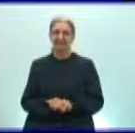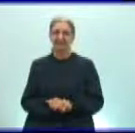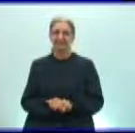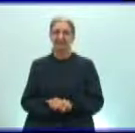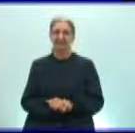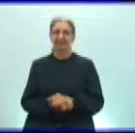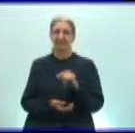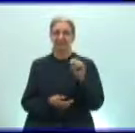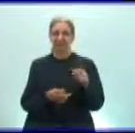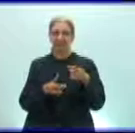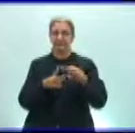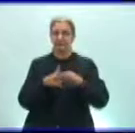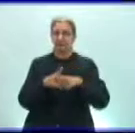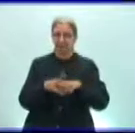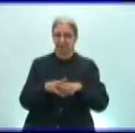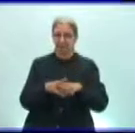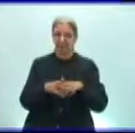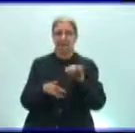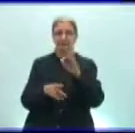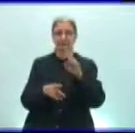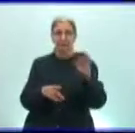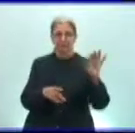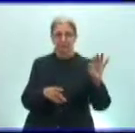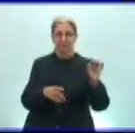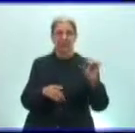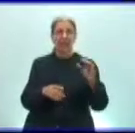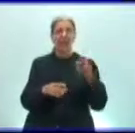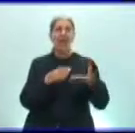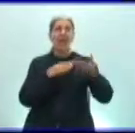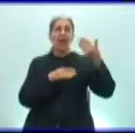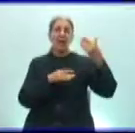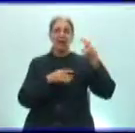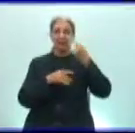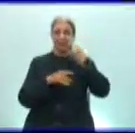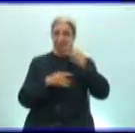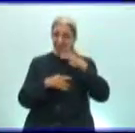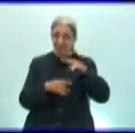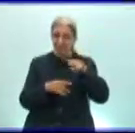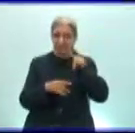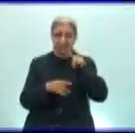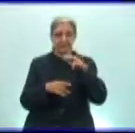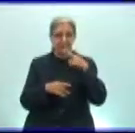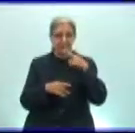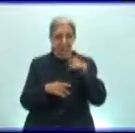Vamos a resolver la ecuación de segundo grado que nos generó esa multiplicación.